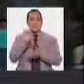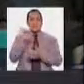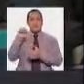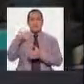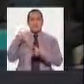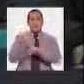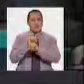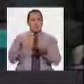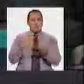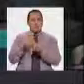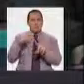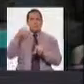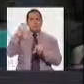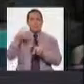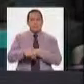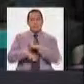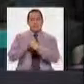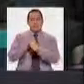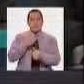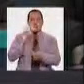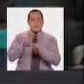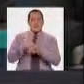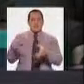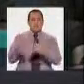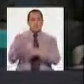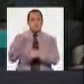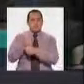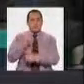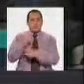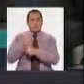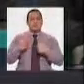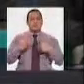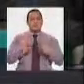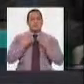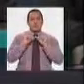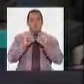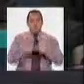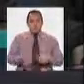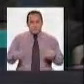ninguna contingencia respecto a su actuación. Y